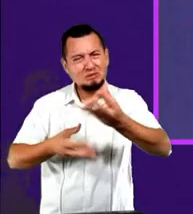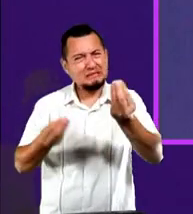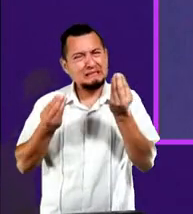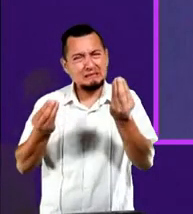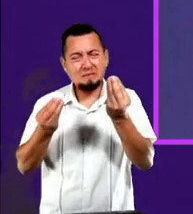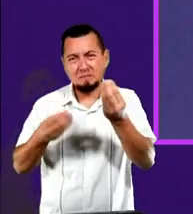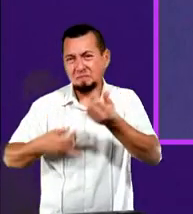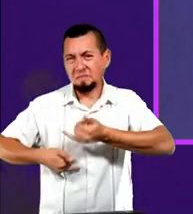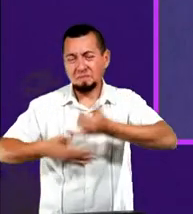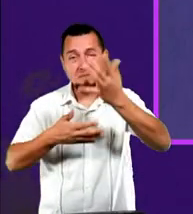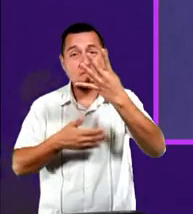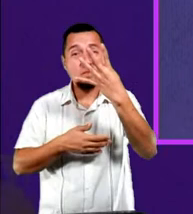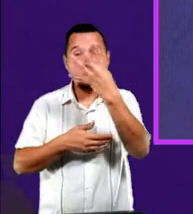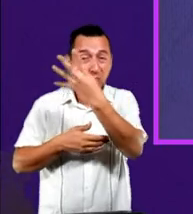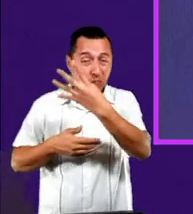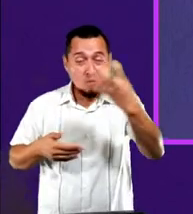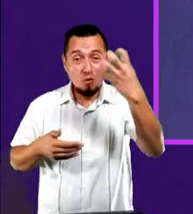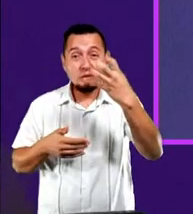416 millones,